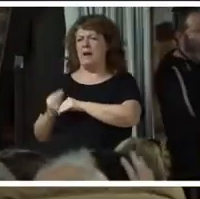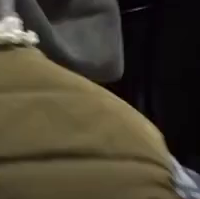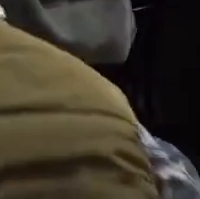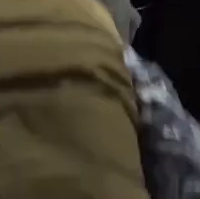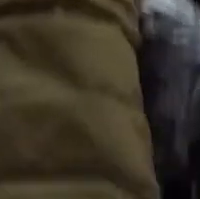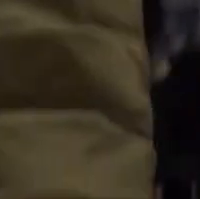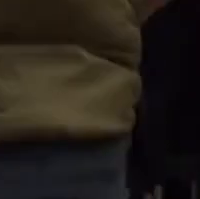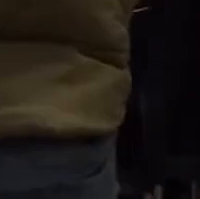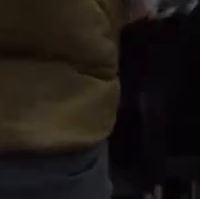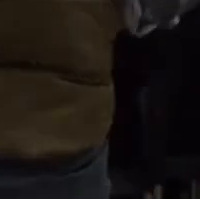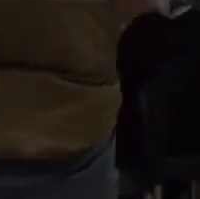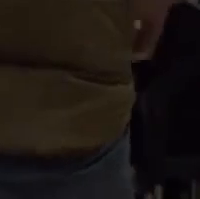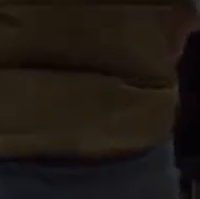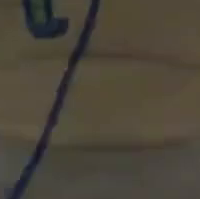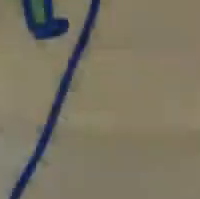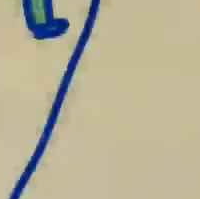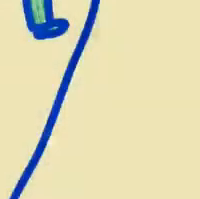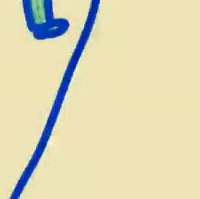Visión